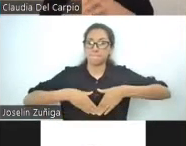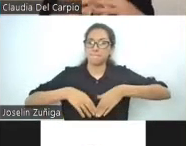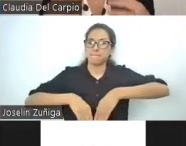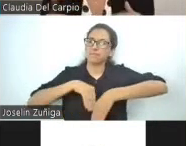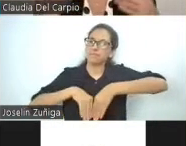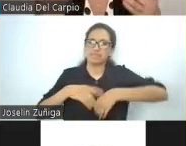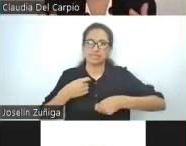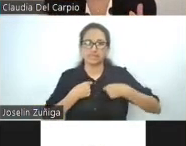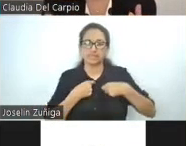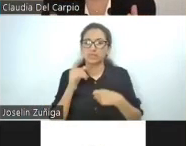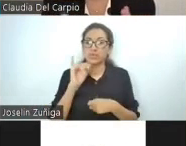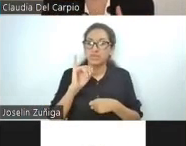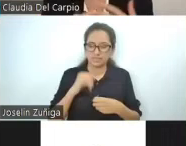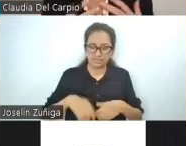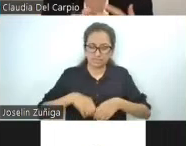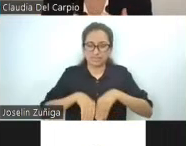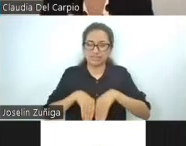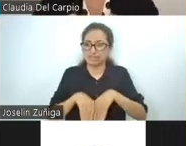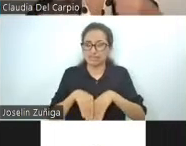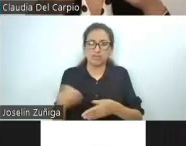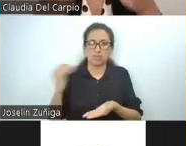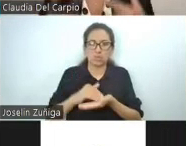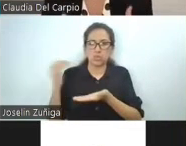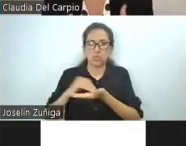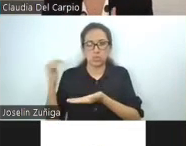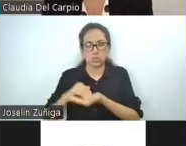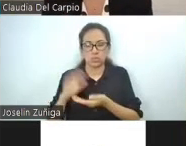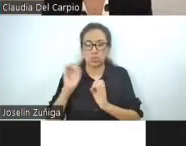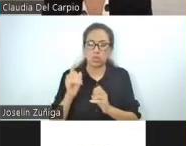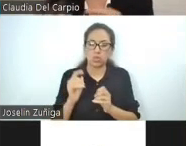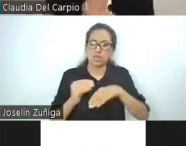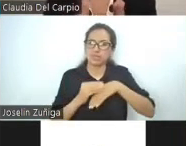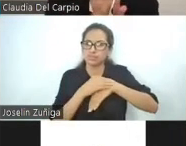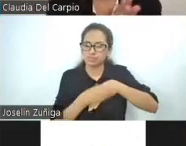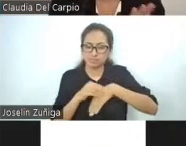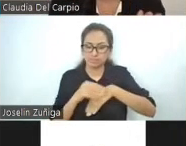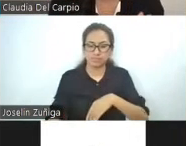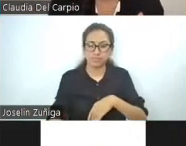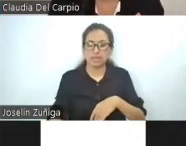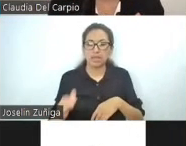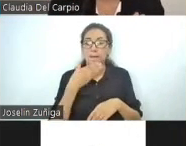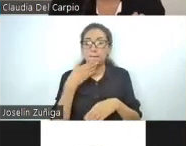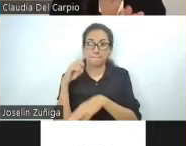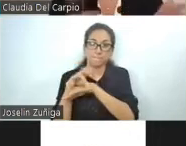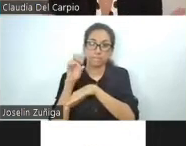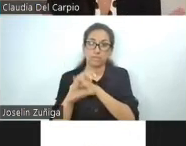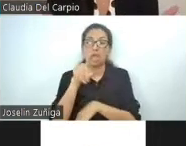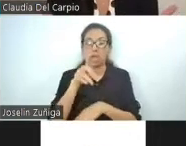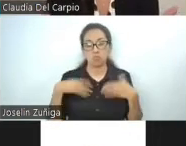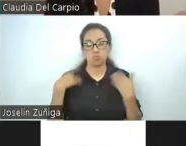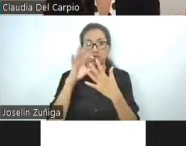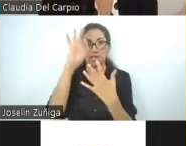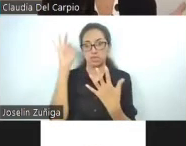de pronto estás con infecciones vaginales recurrentes o haces dermatitis fácilmente, de repente te convendría considerar esta opción.